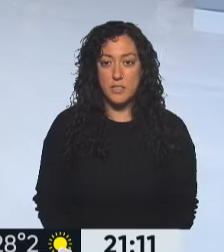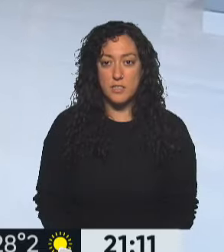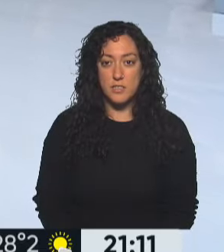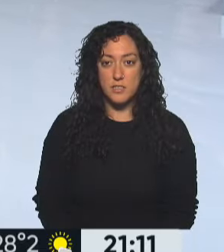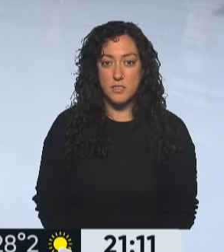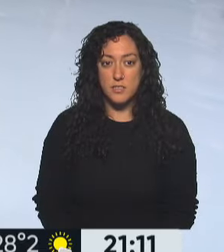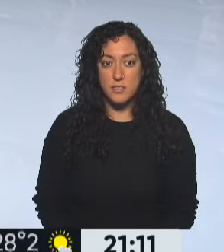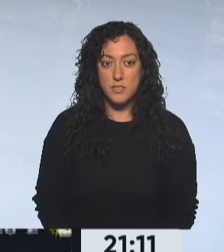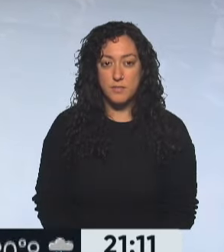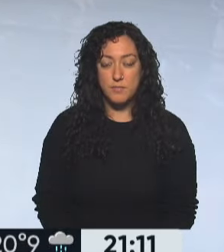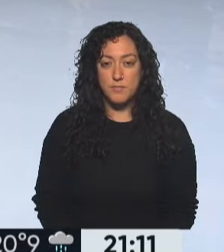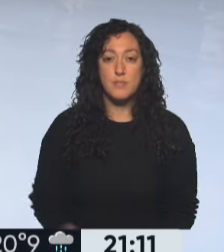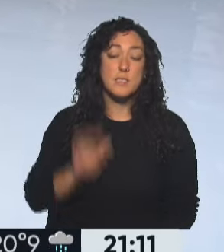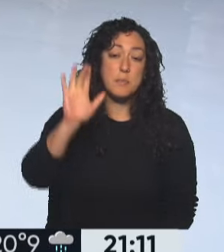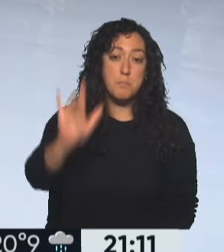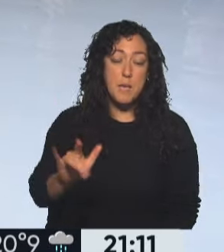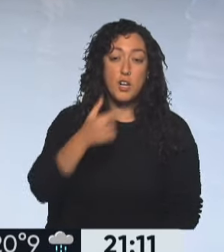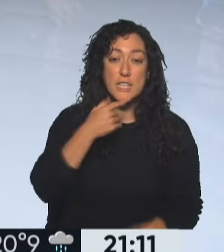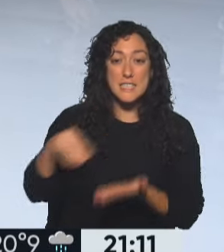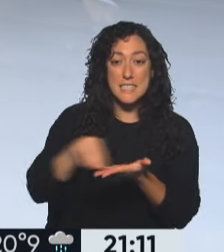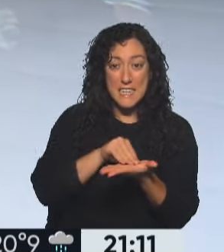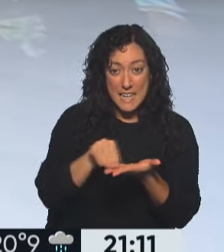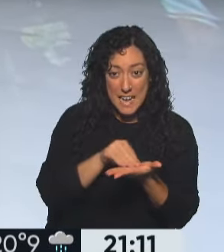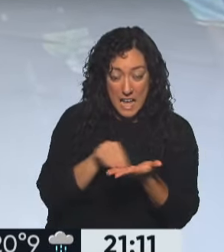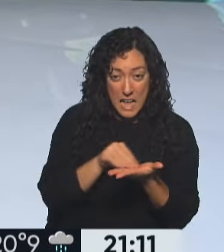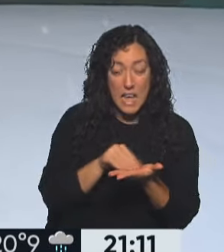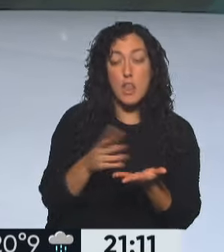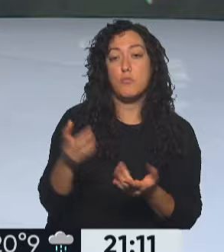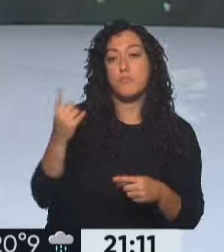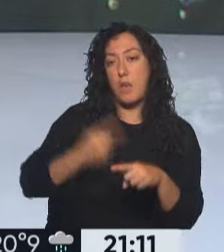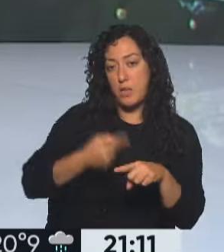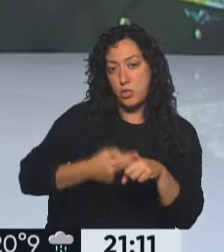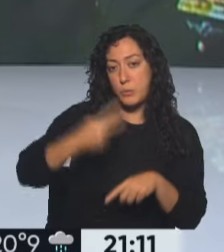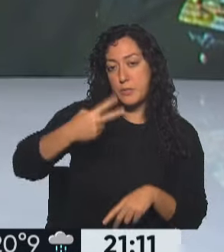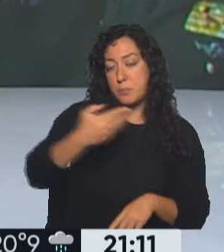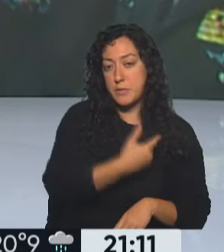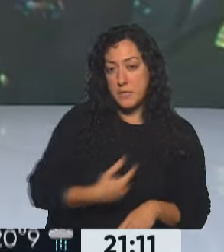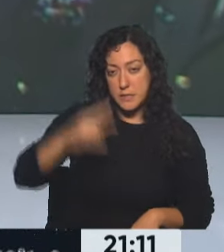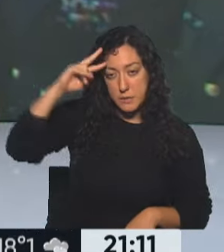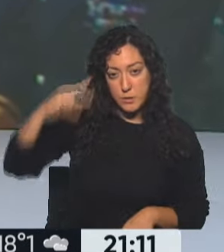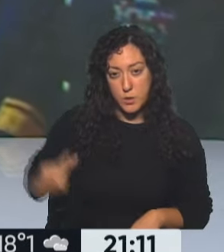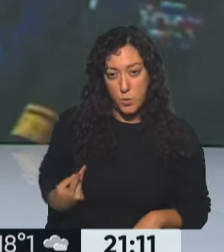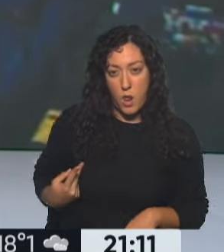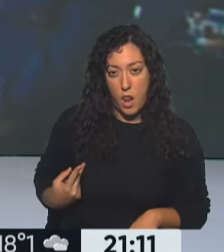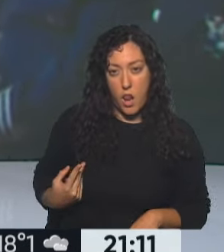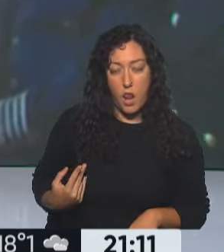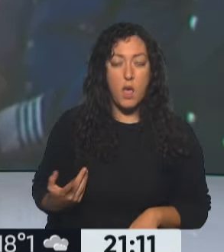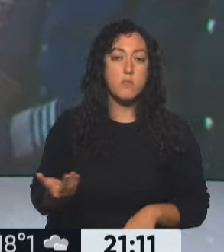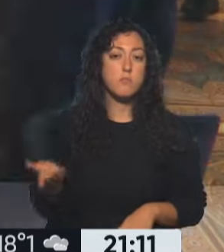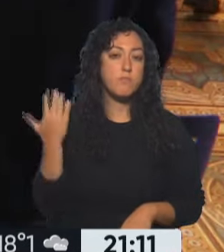Nuevo acto este miércoles en el Senado de la Nación por Malvinas. El acto fue encabezado por la vicepresidenta Victoria Villarruel. Allí